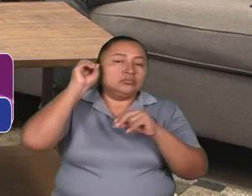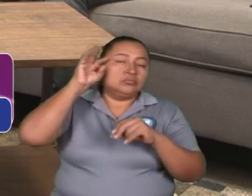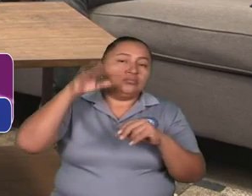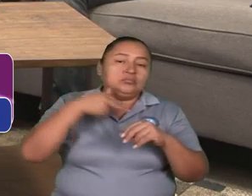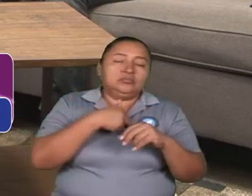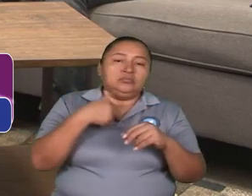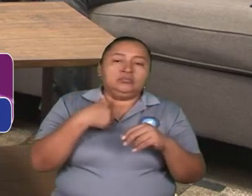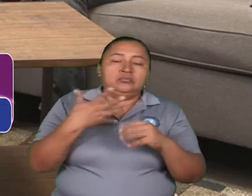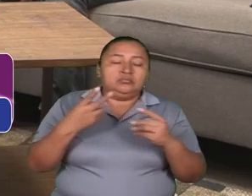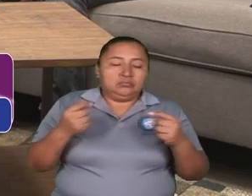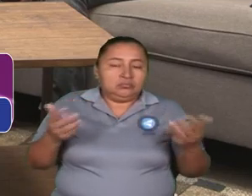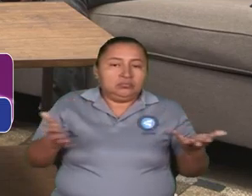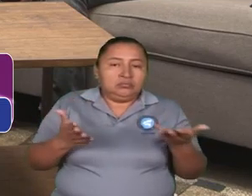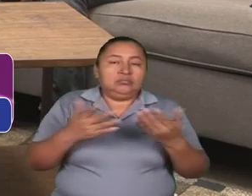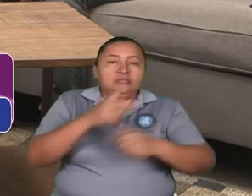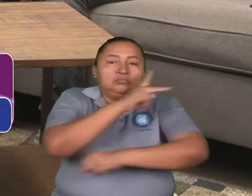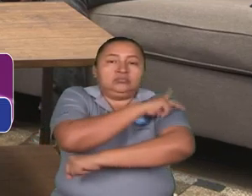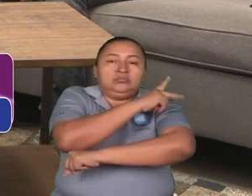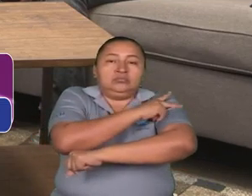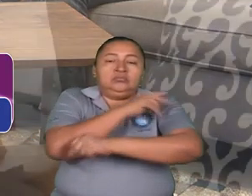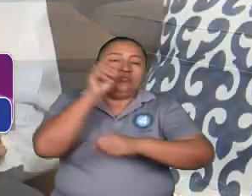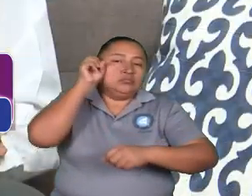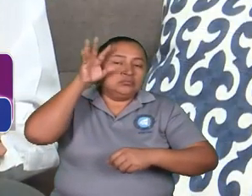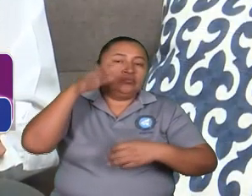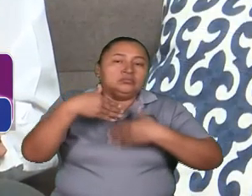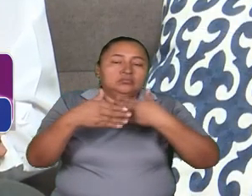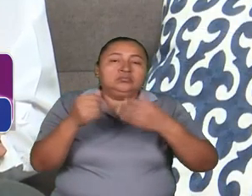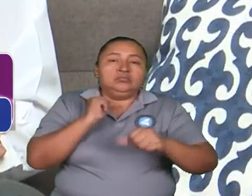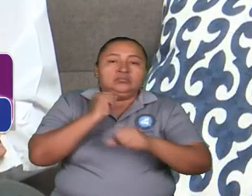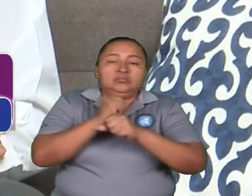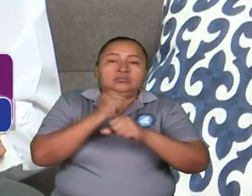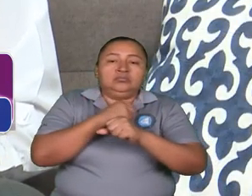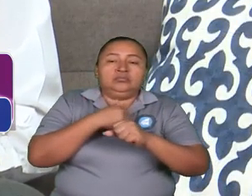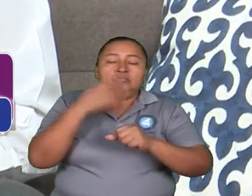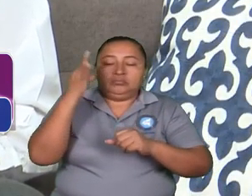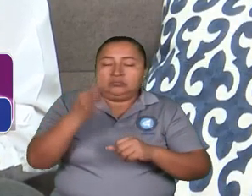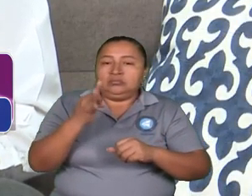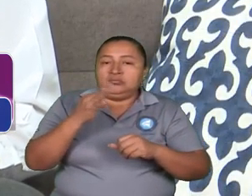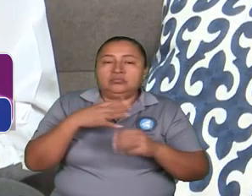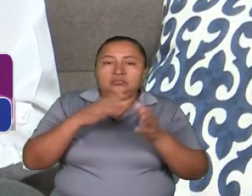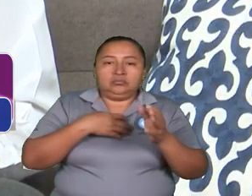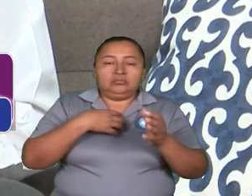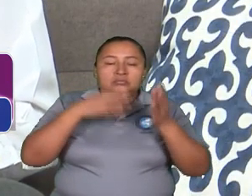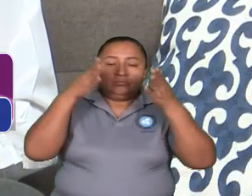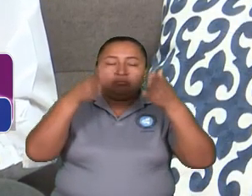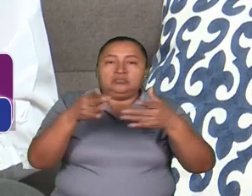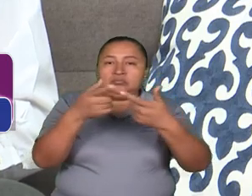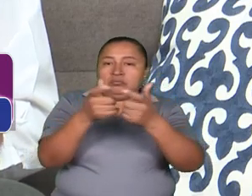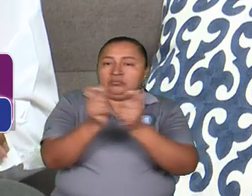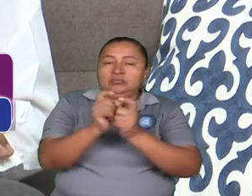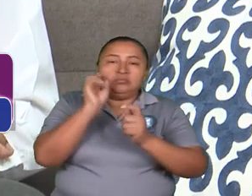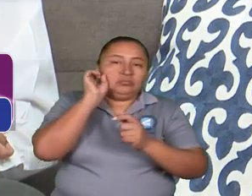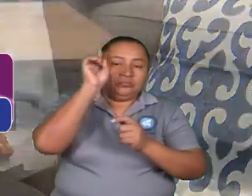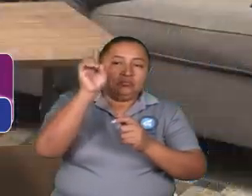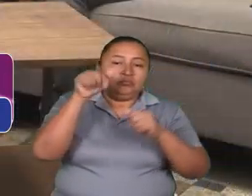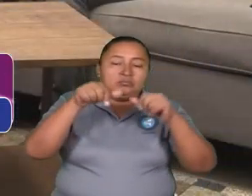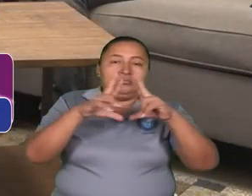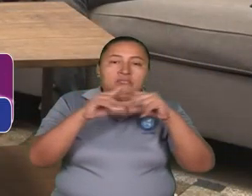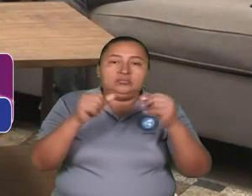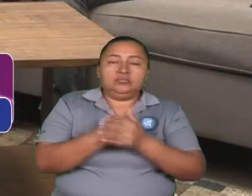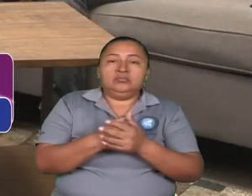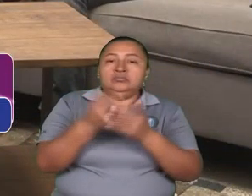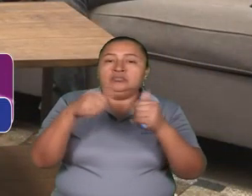que es muy cara lo que es el mantenimiento de las piscinas que se están haciendo, hay una entrada simbólica para